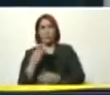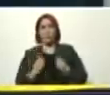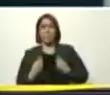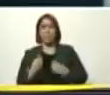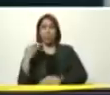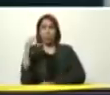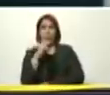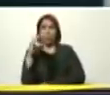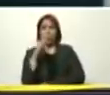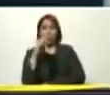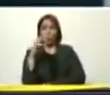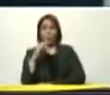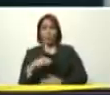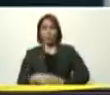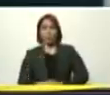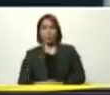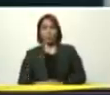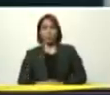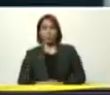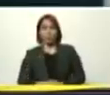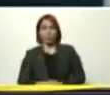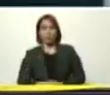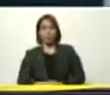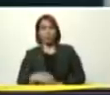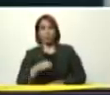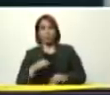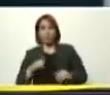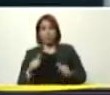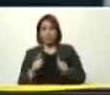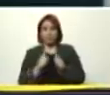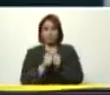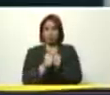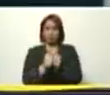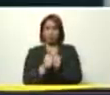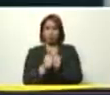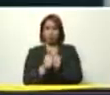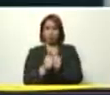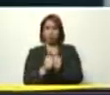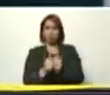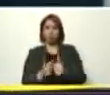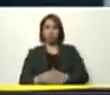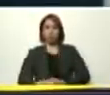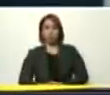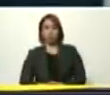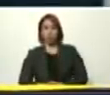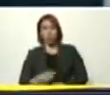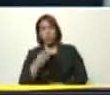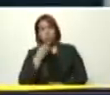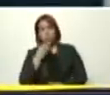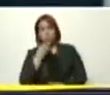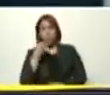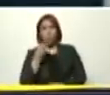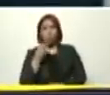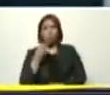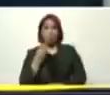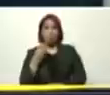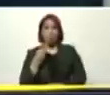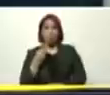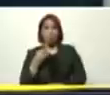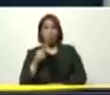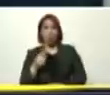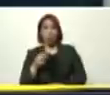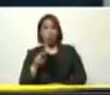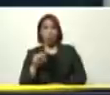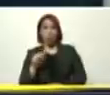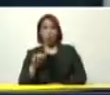Colombia, y terminó al lado de el Bobolongo, de Guaidó.